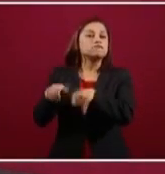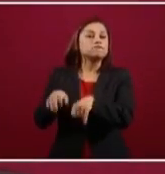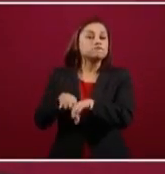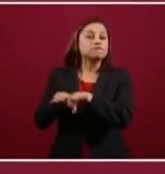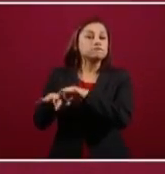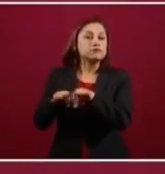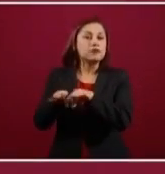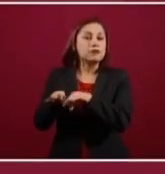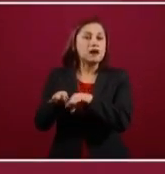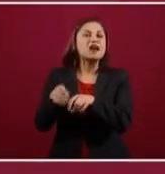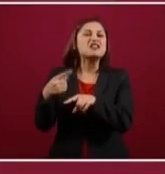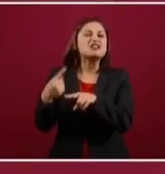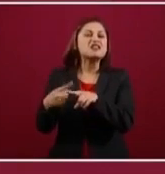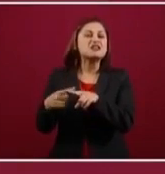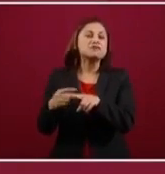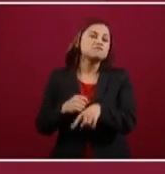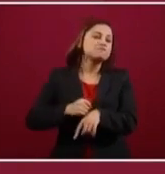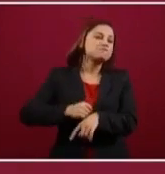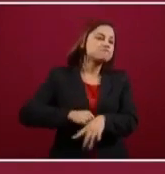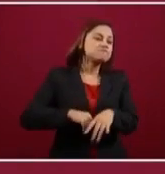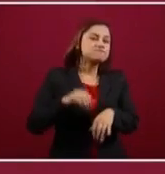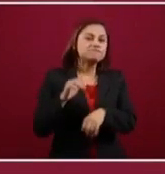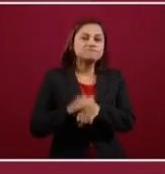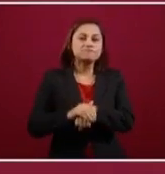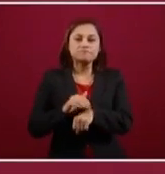a los amigos,